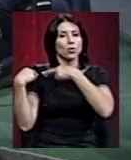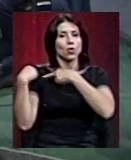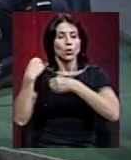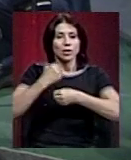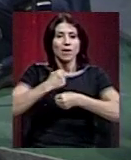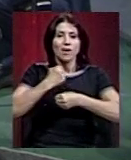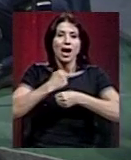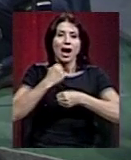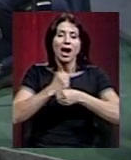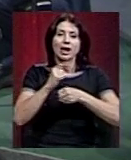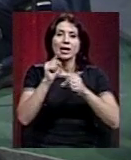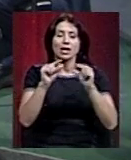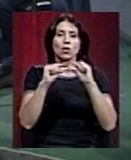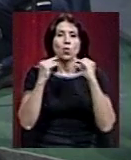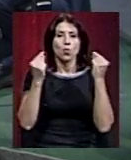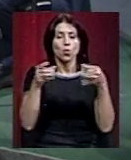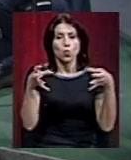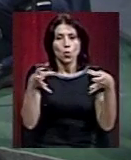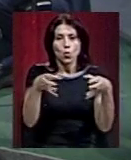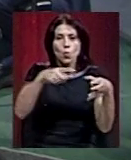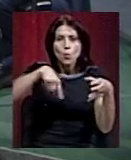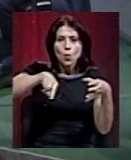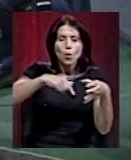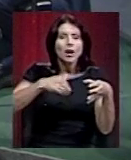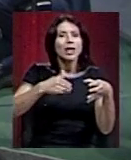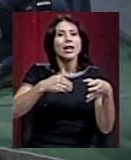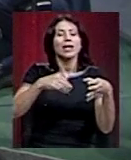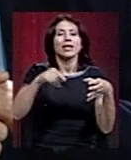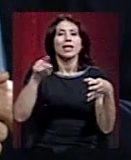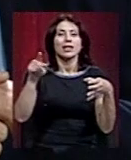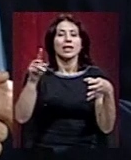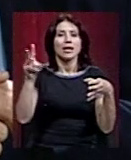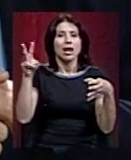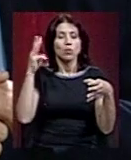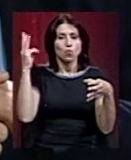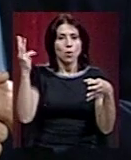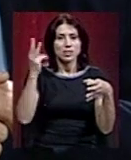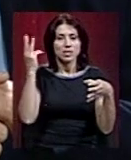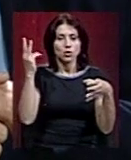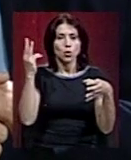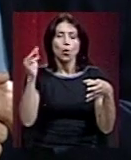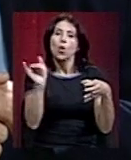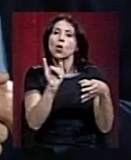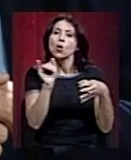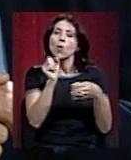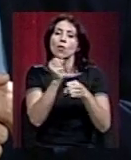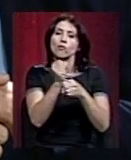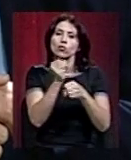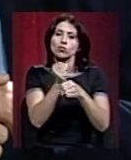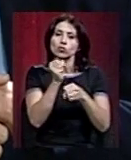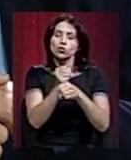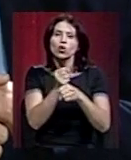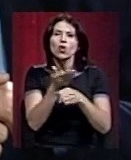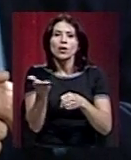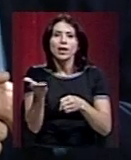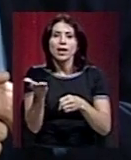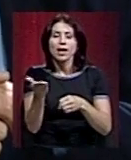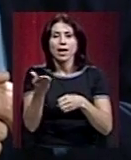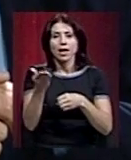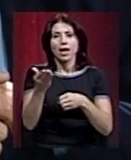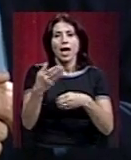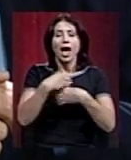un colectivo que tenía asiento en Washington, que tenía como función, ni más ni menos,